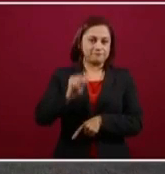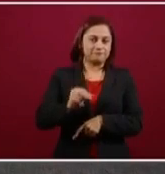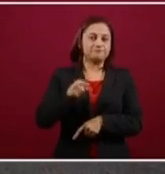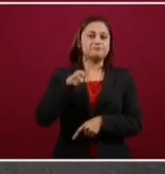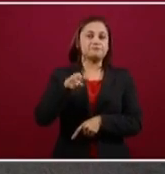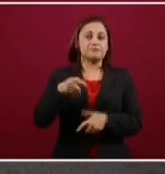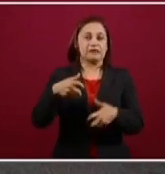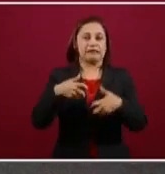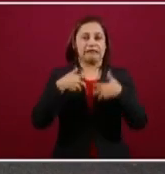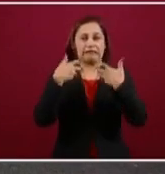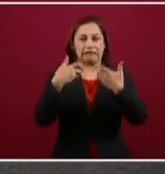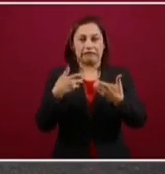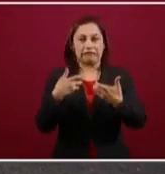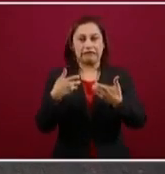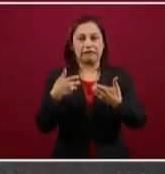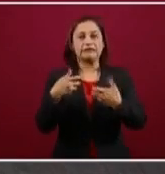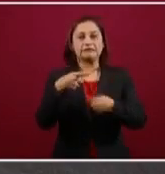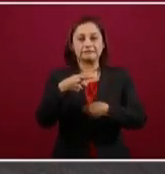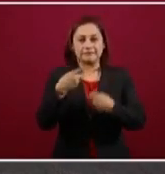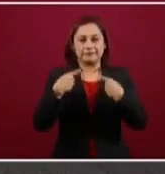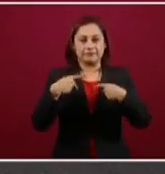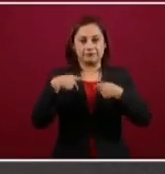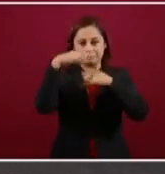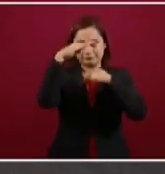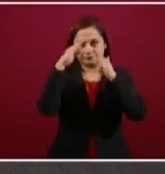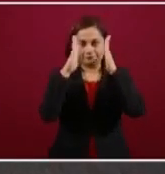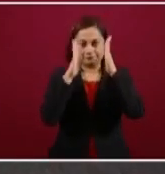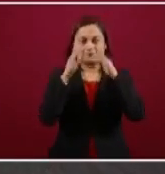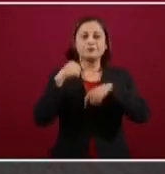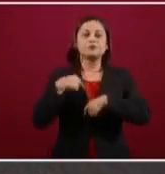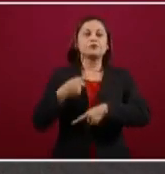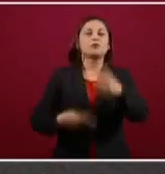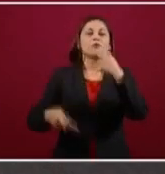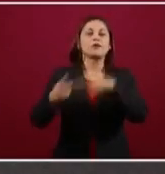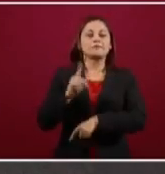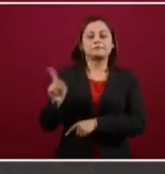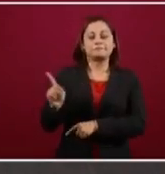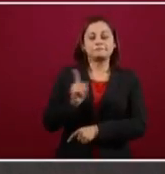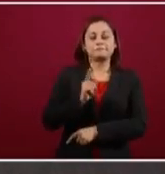conservadores, voy a venir aquí con una banderita blanca